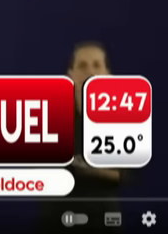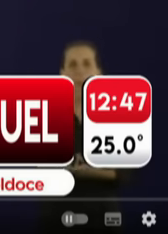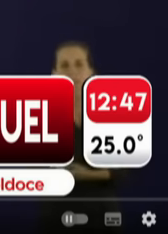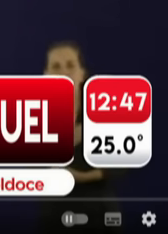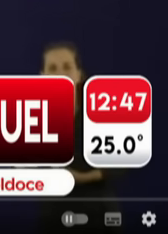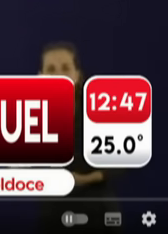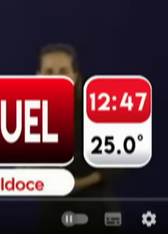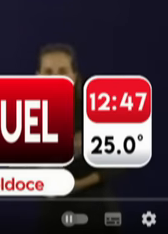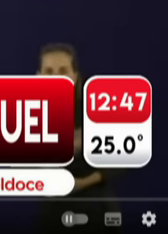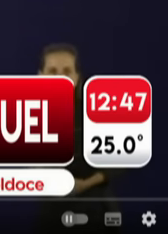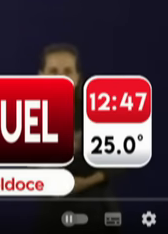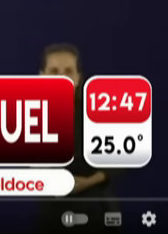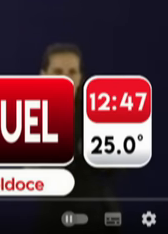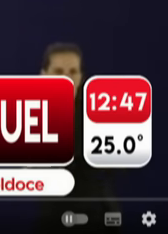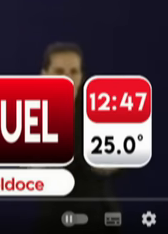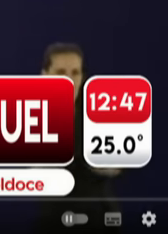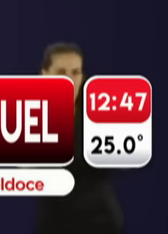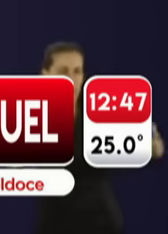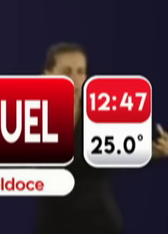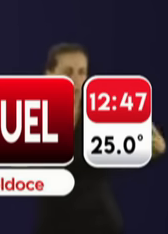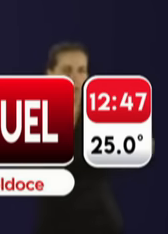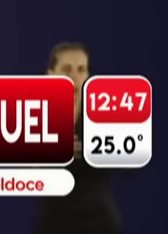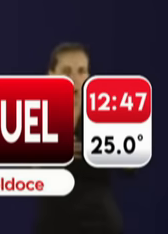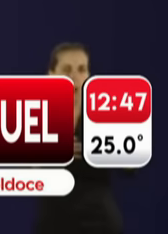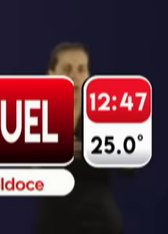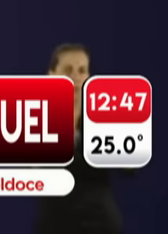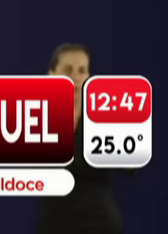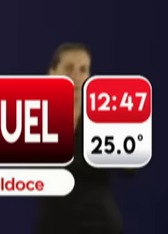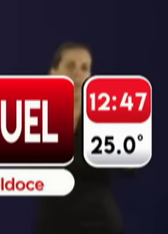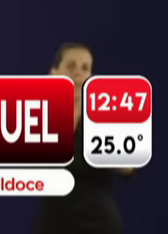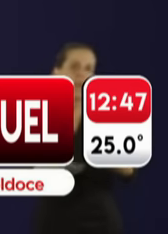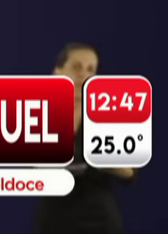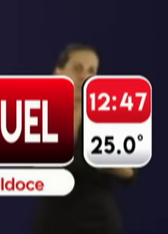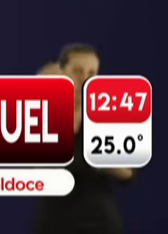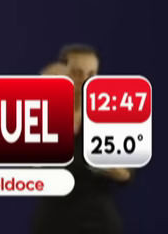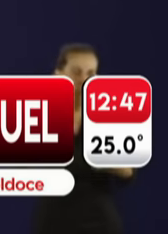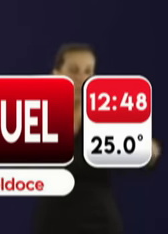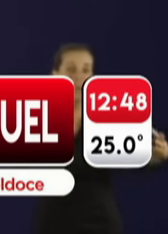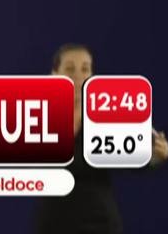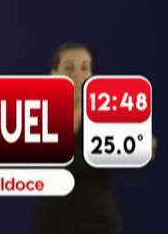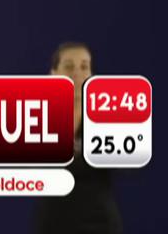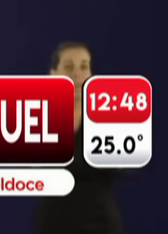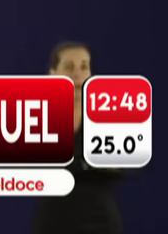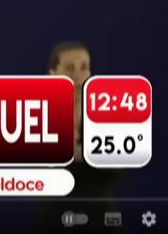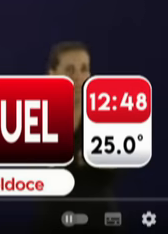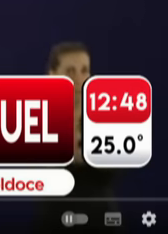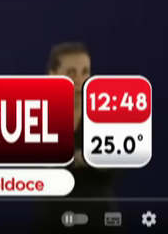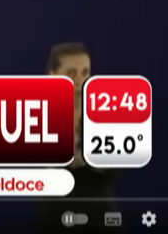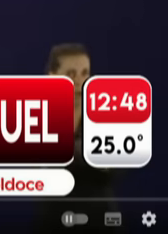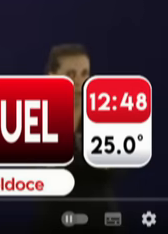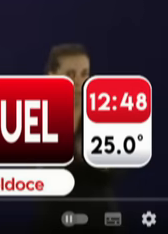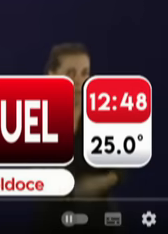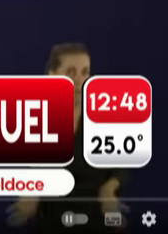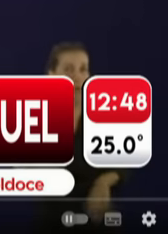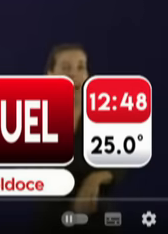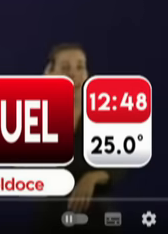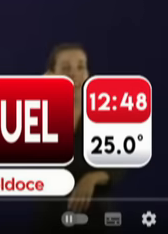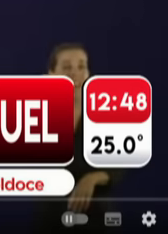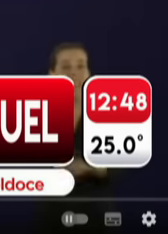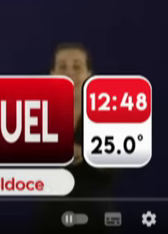contrario Somos todos lo he dicho más de más de una oportunidad un gran equipo de trabajo desde el 10 de diciembre